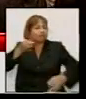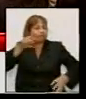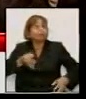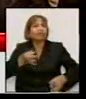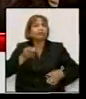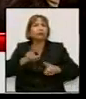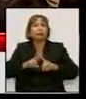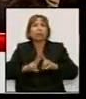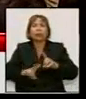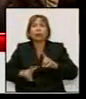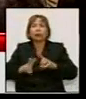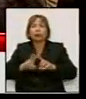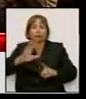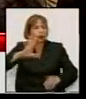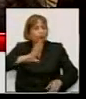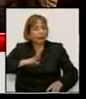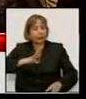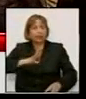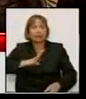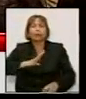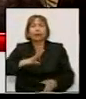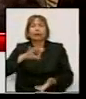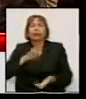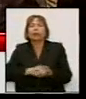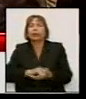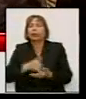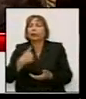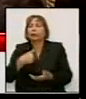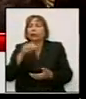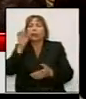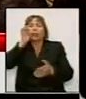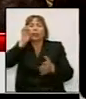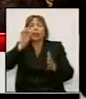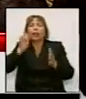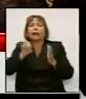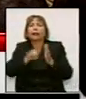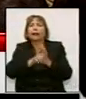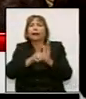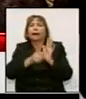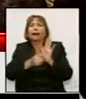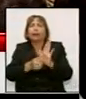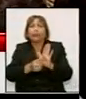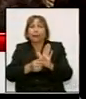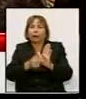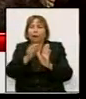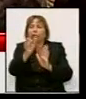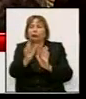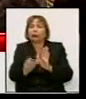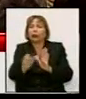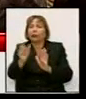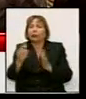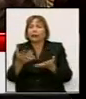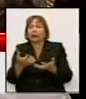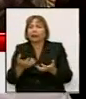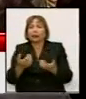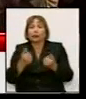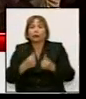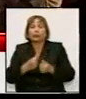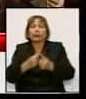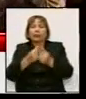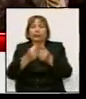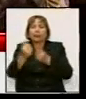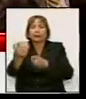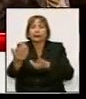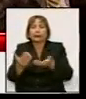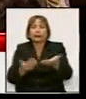y principios que nos deben de servir de ejemplo a todos quienes queremos seguir sirviendo